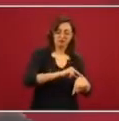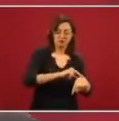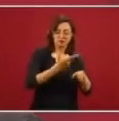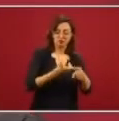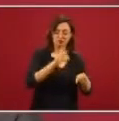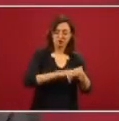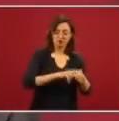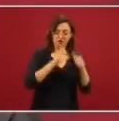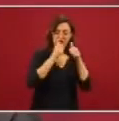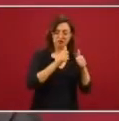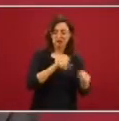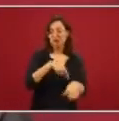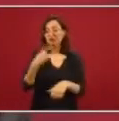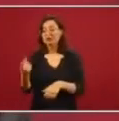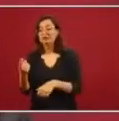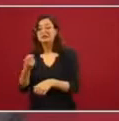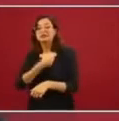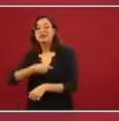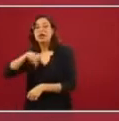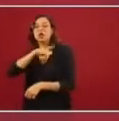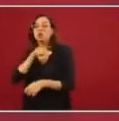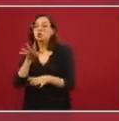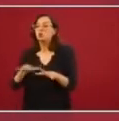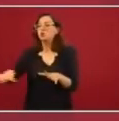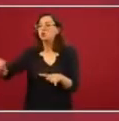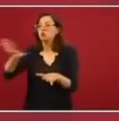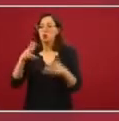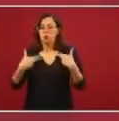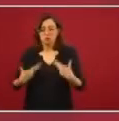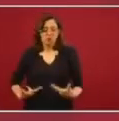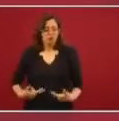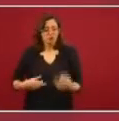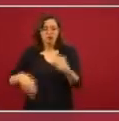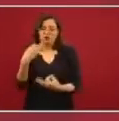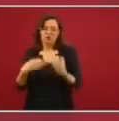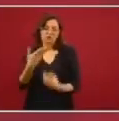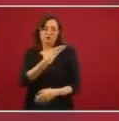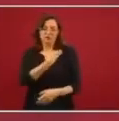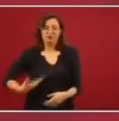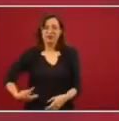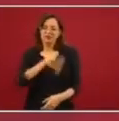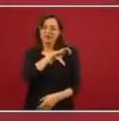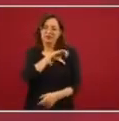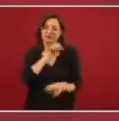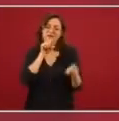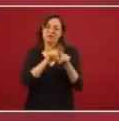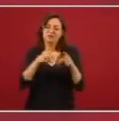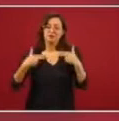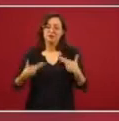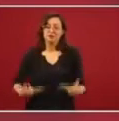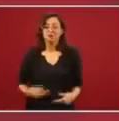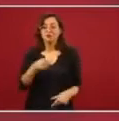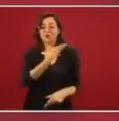todos somos seres humanos obviamente nuestro querido presidente es un ser humano y característicamente es un